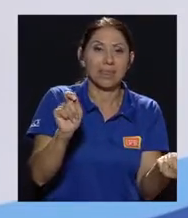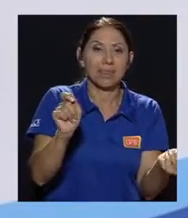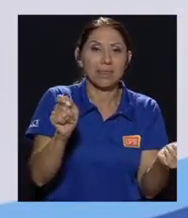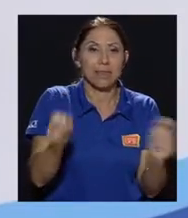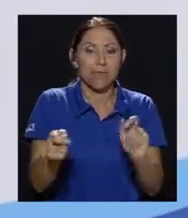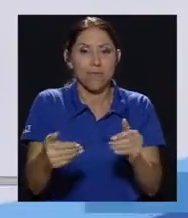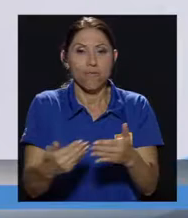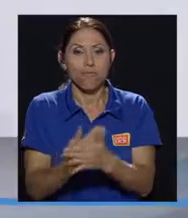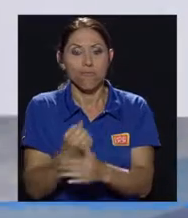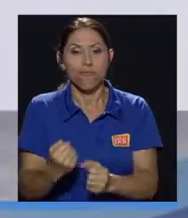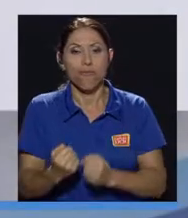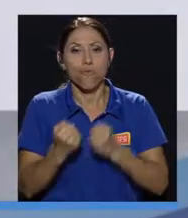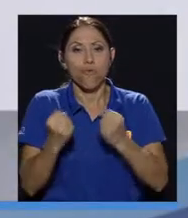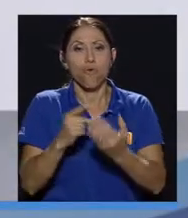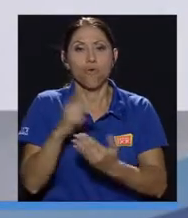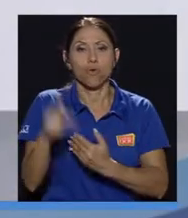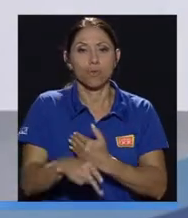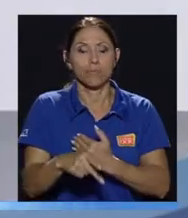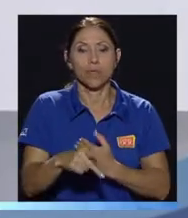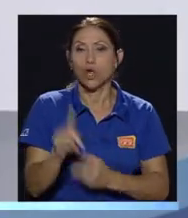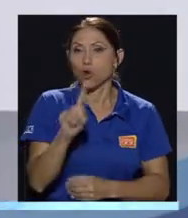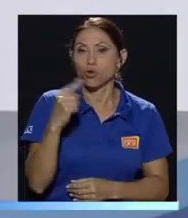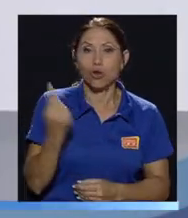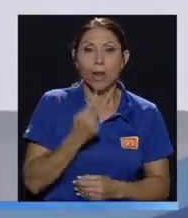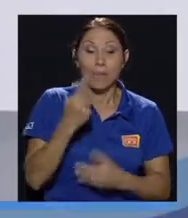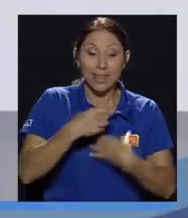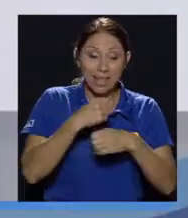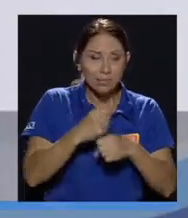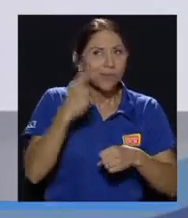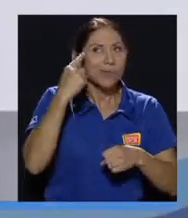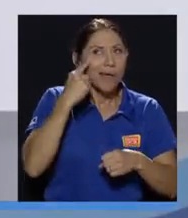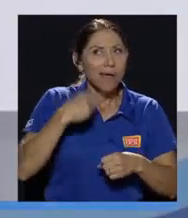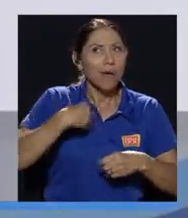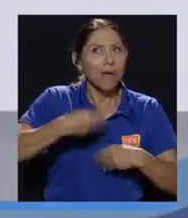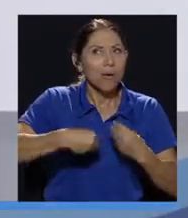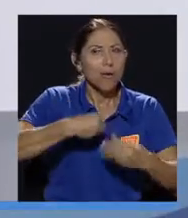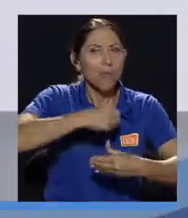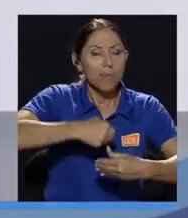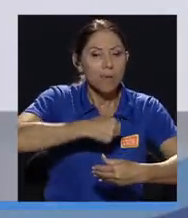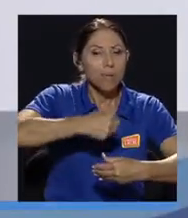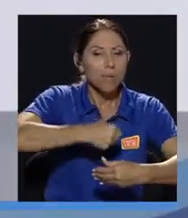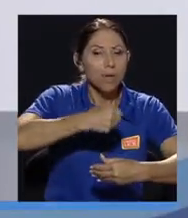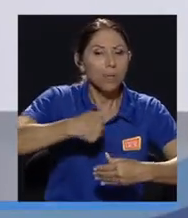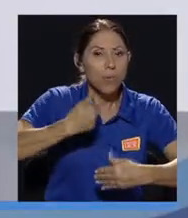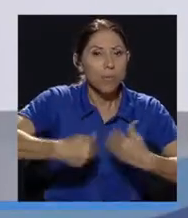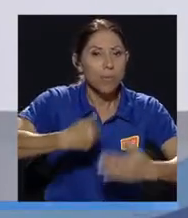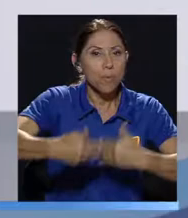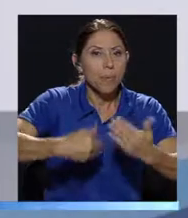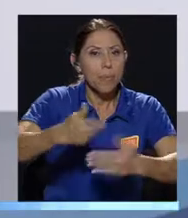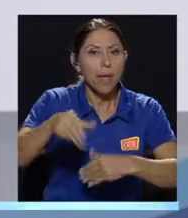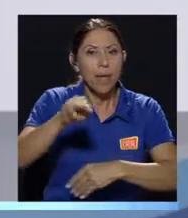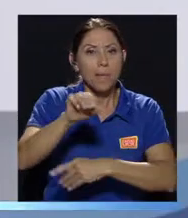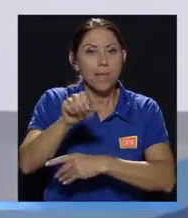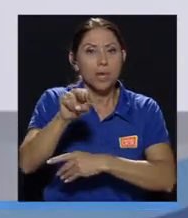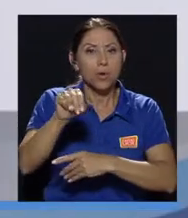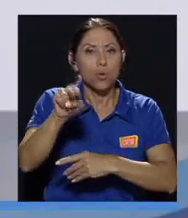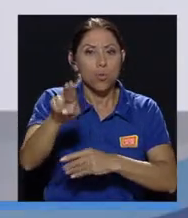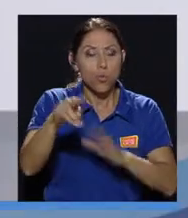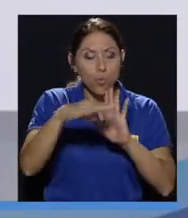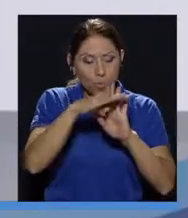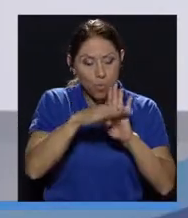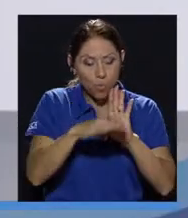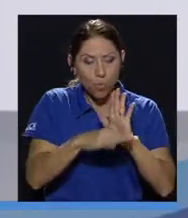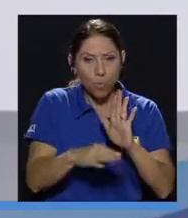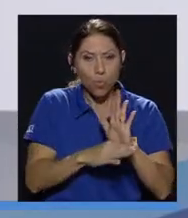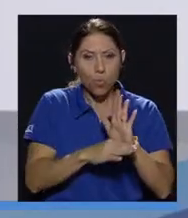programa. Eso significa que no solo diseñamos un menú, sino que diseñamos un sistema de gestión, de nueva gestión. Eso